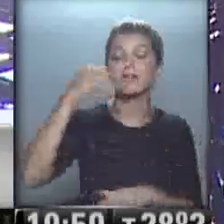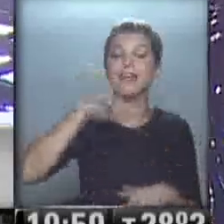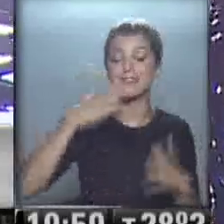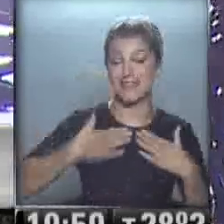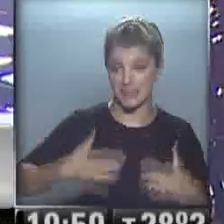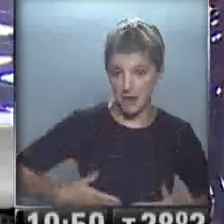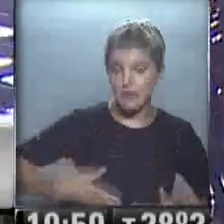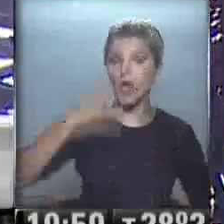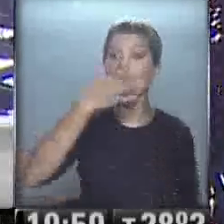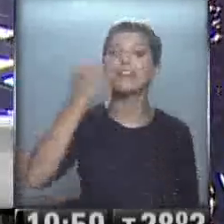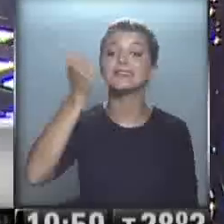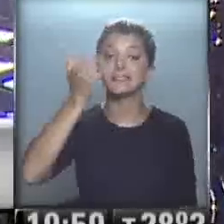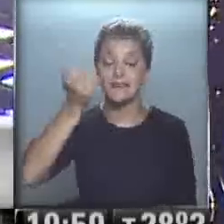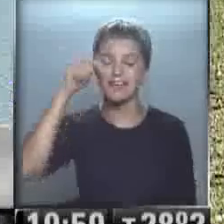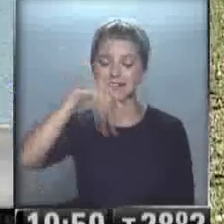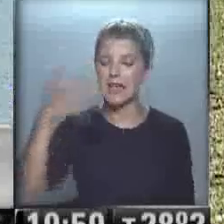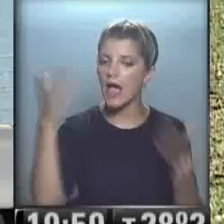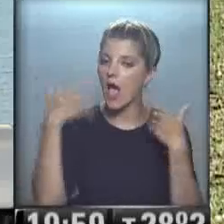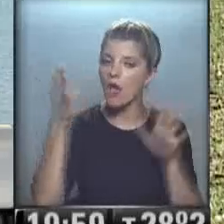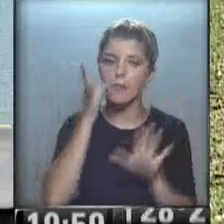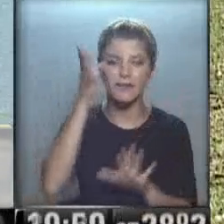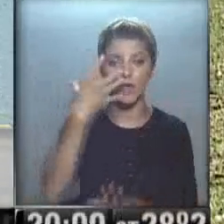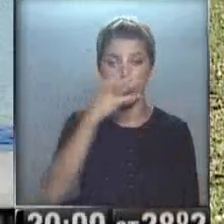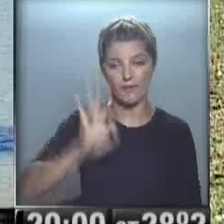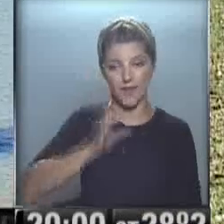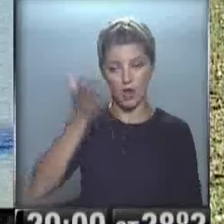de calor más fuerte de los últimos 40